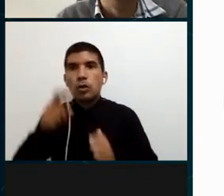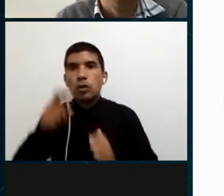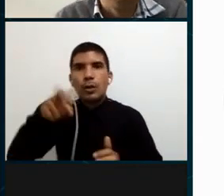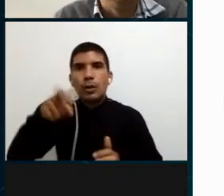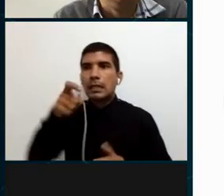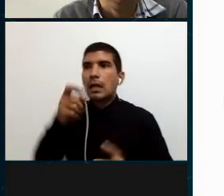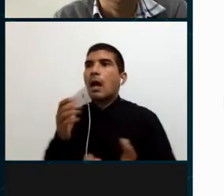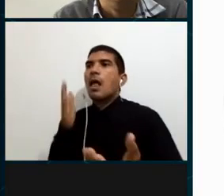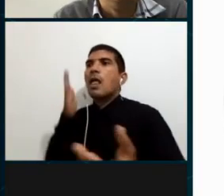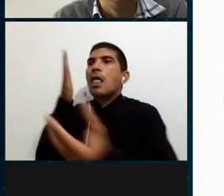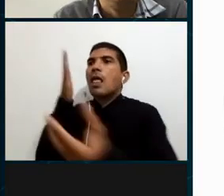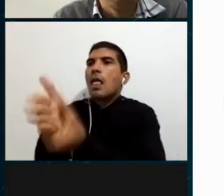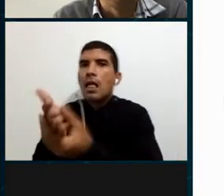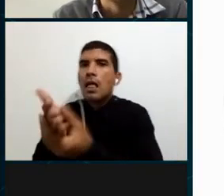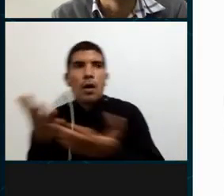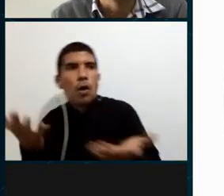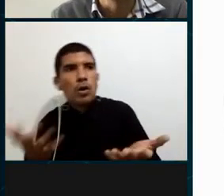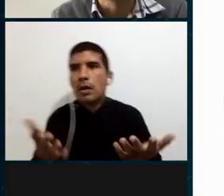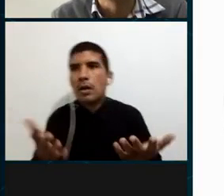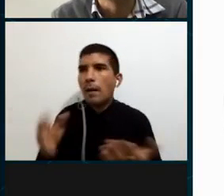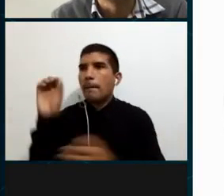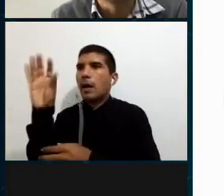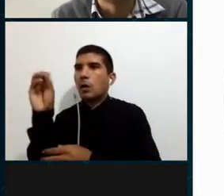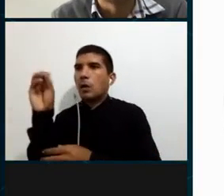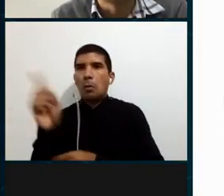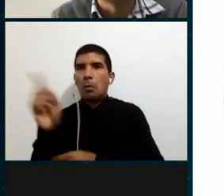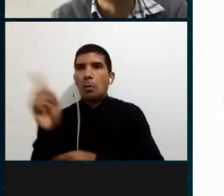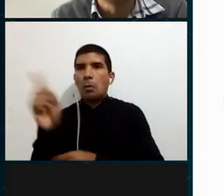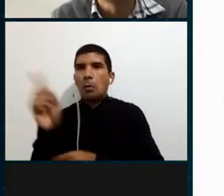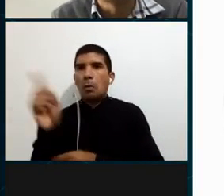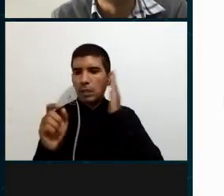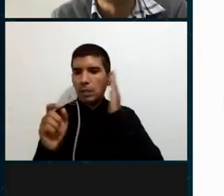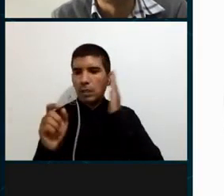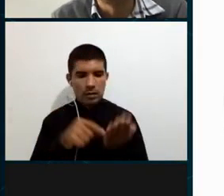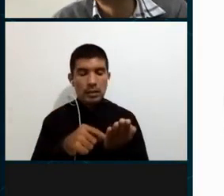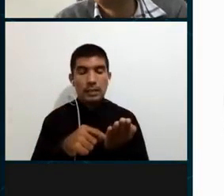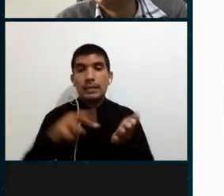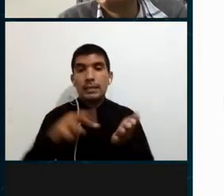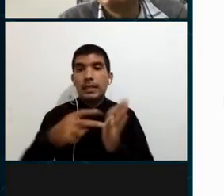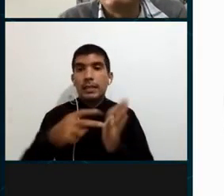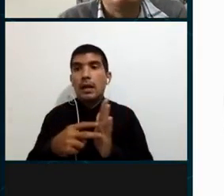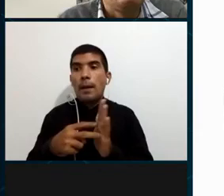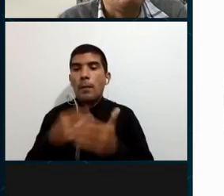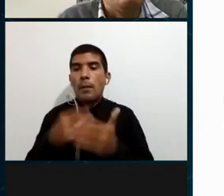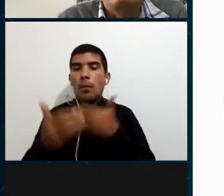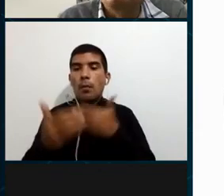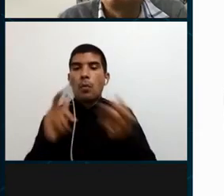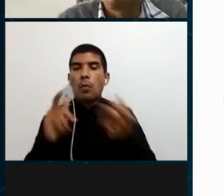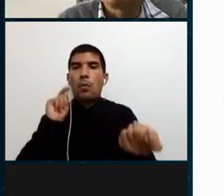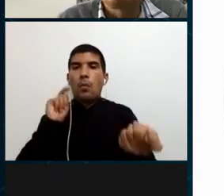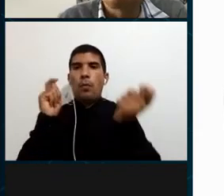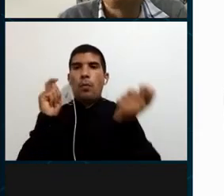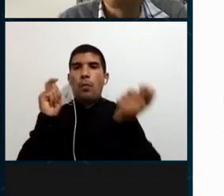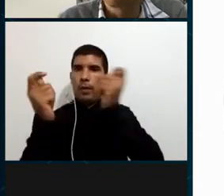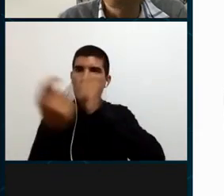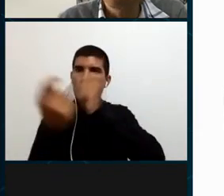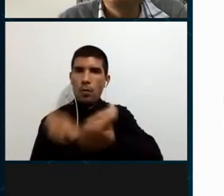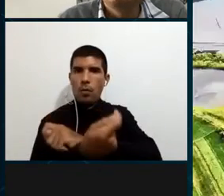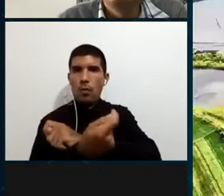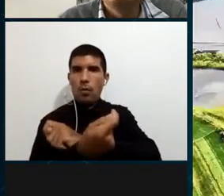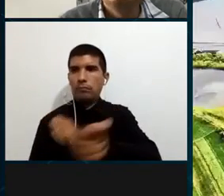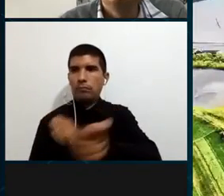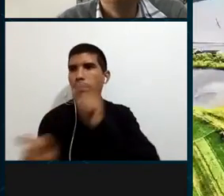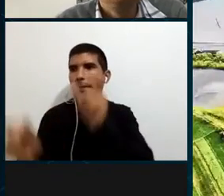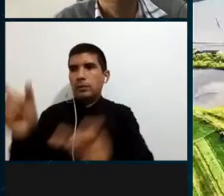donde las personas que identifiquen la forma de solucionar esos problemas van a crear valor.